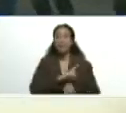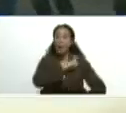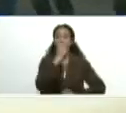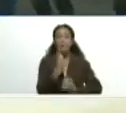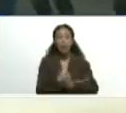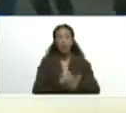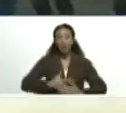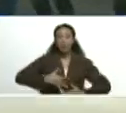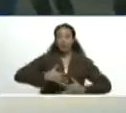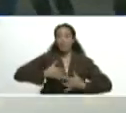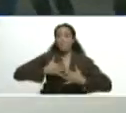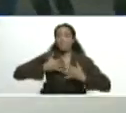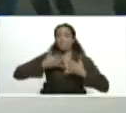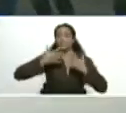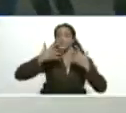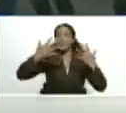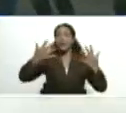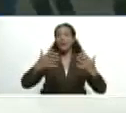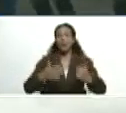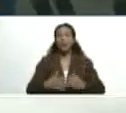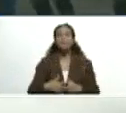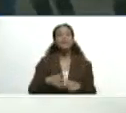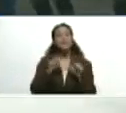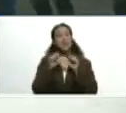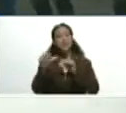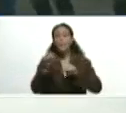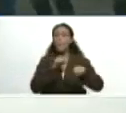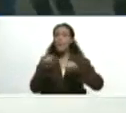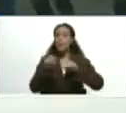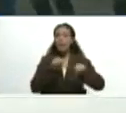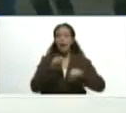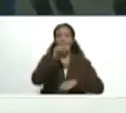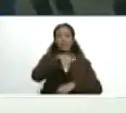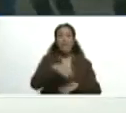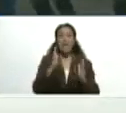que tiene. Y seguimos movilizados.